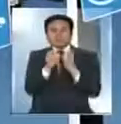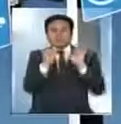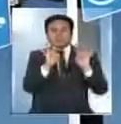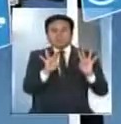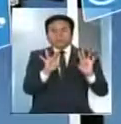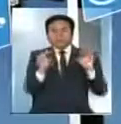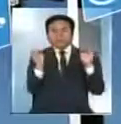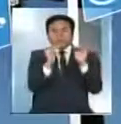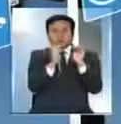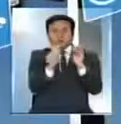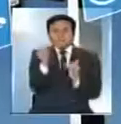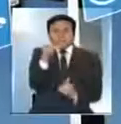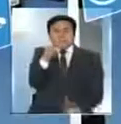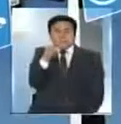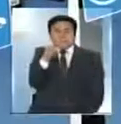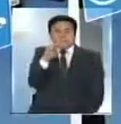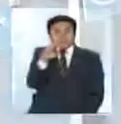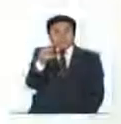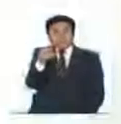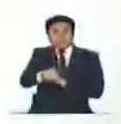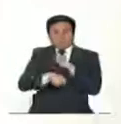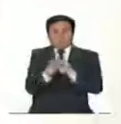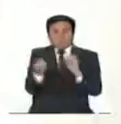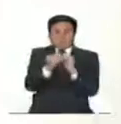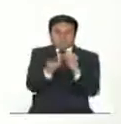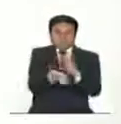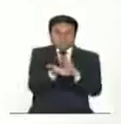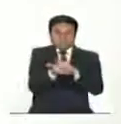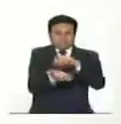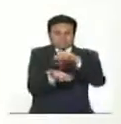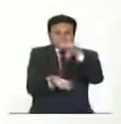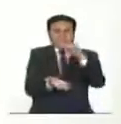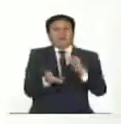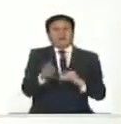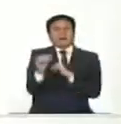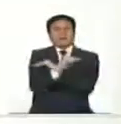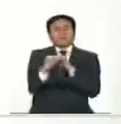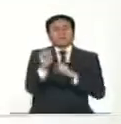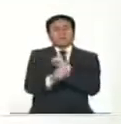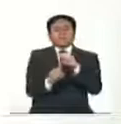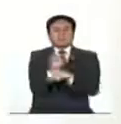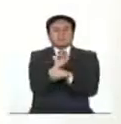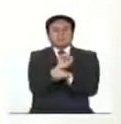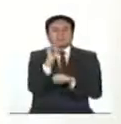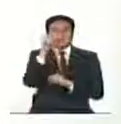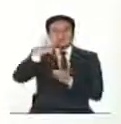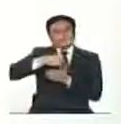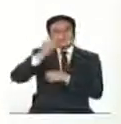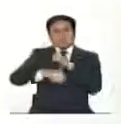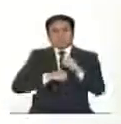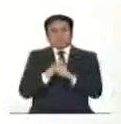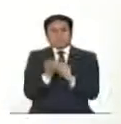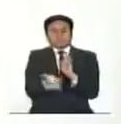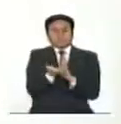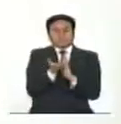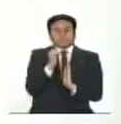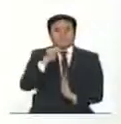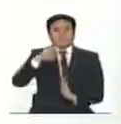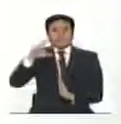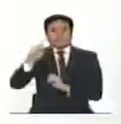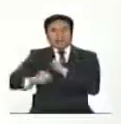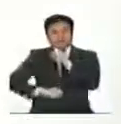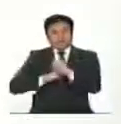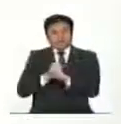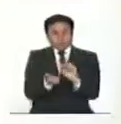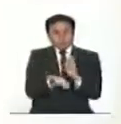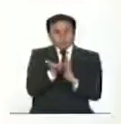fijo, aparte del IPC acumulado anual. Las autopistas a fin de año reajustan no solamente el IPC del año, sino que